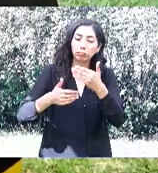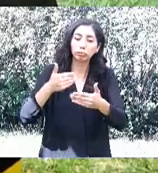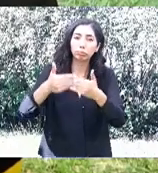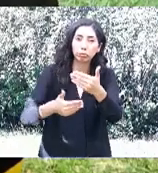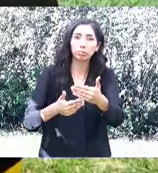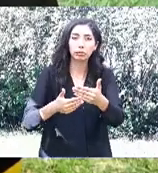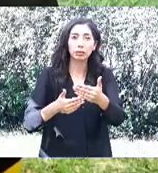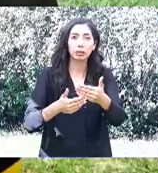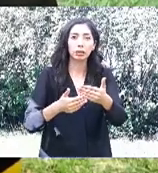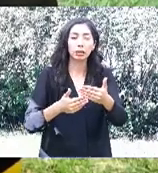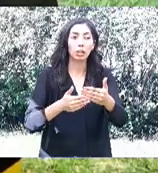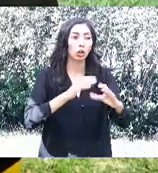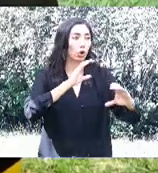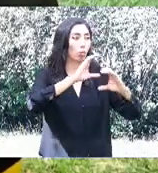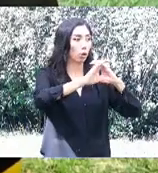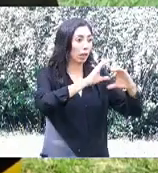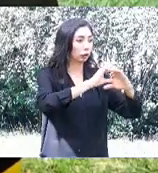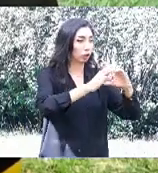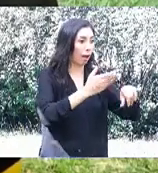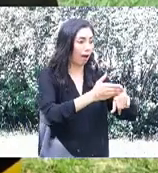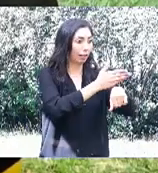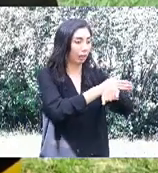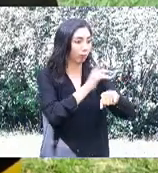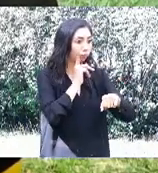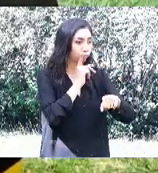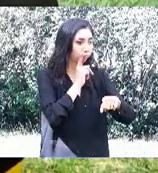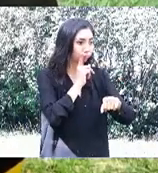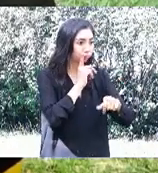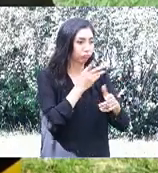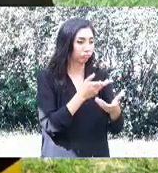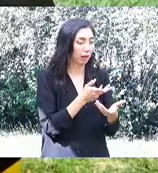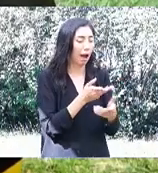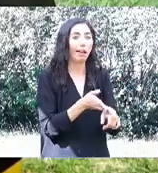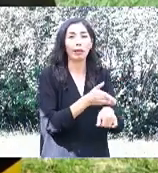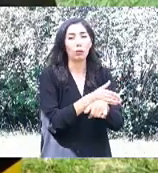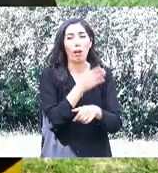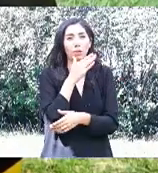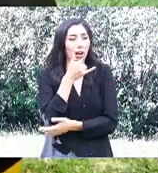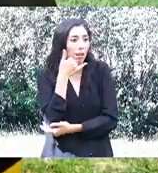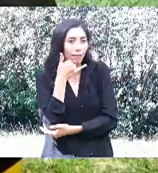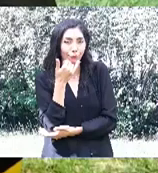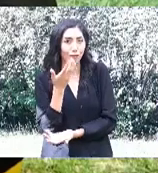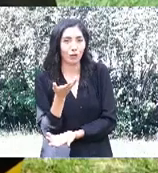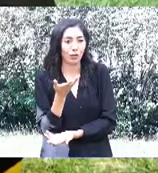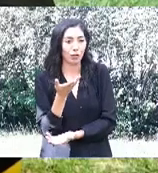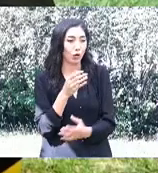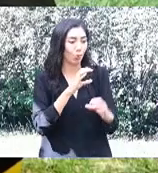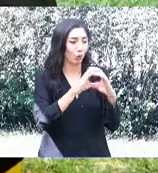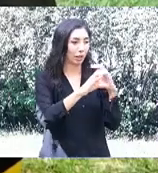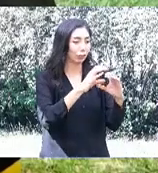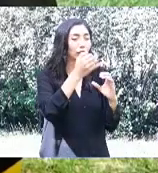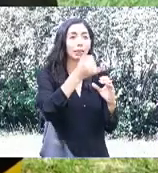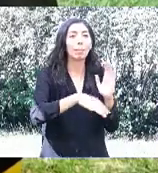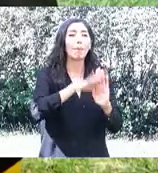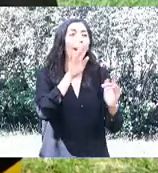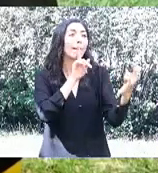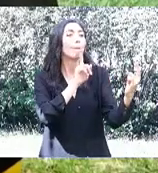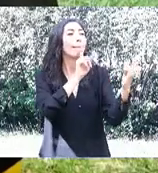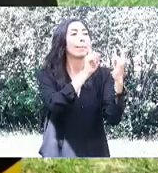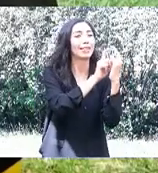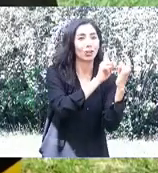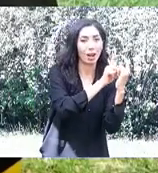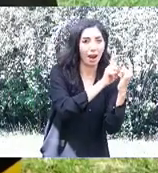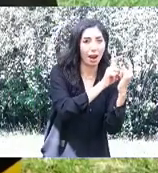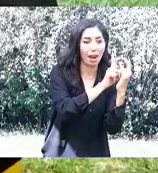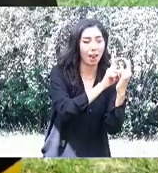las líneas de comunicación que teníamos antes cuando ni siquiera habían teléfono en fin eh la comunicación cierto era más personal no